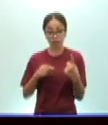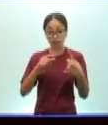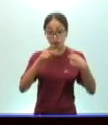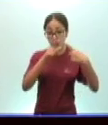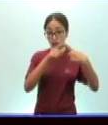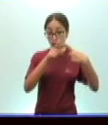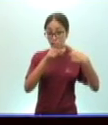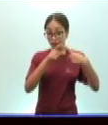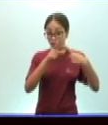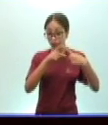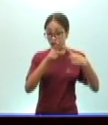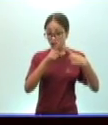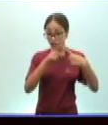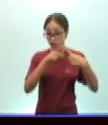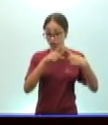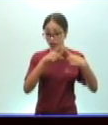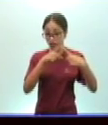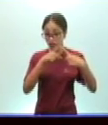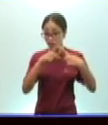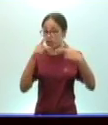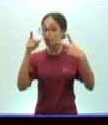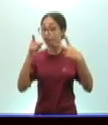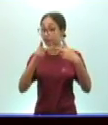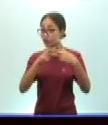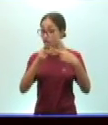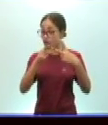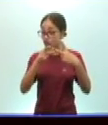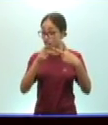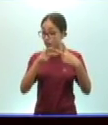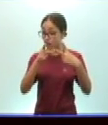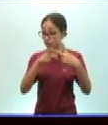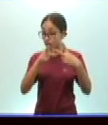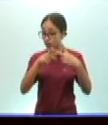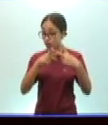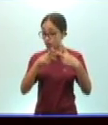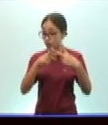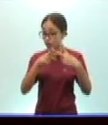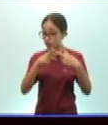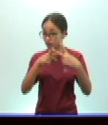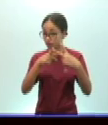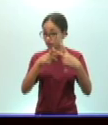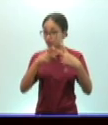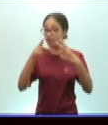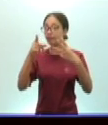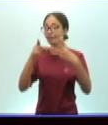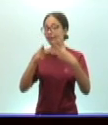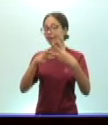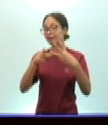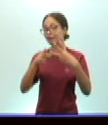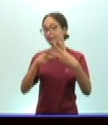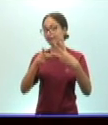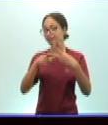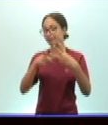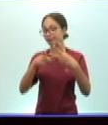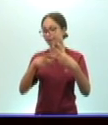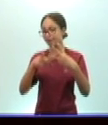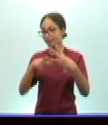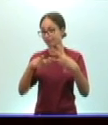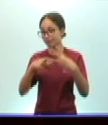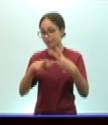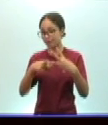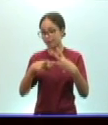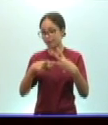poliespuma que teníamos inicialmente, una mezcla de agua y tiza, y una mezcla de agua y